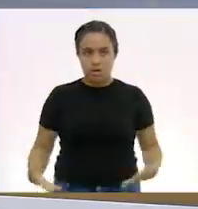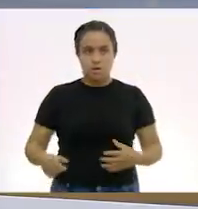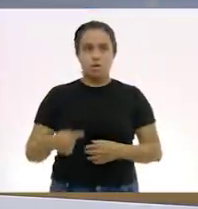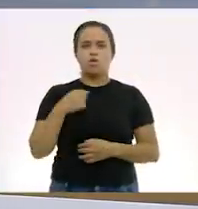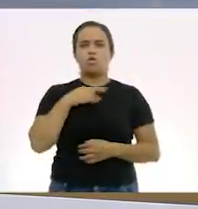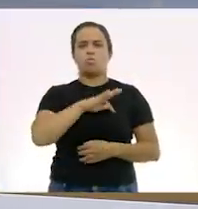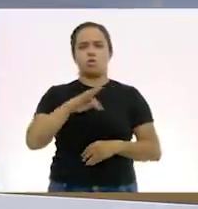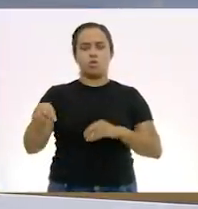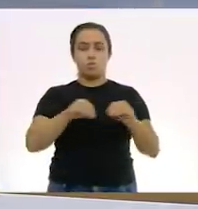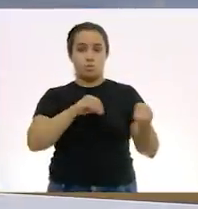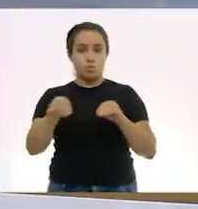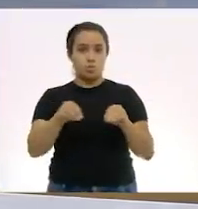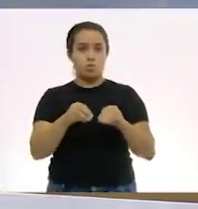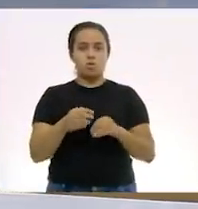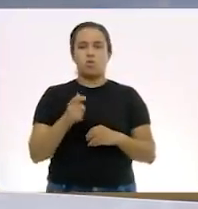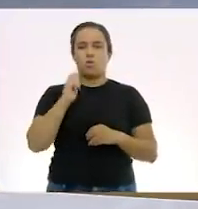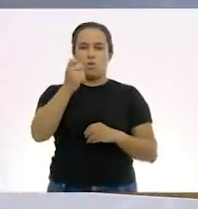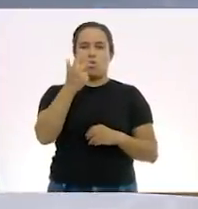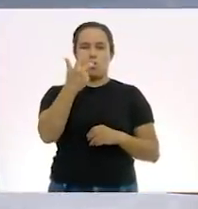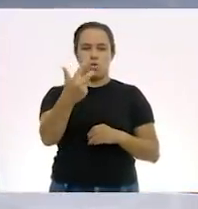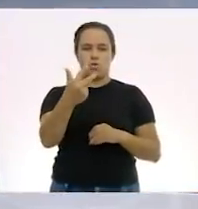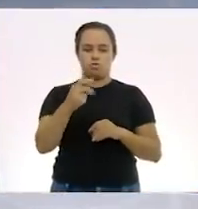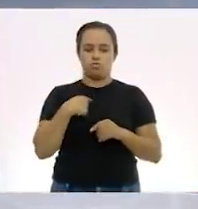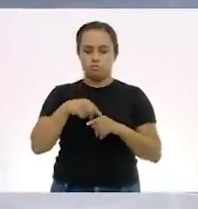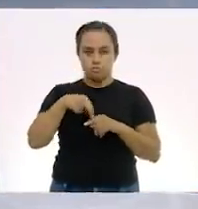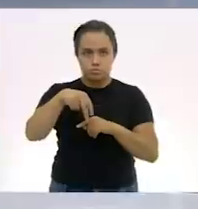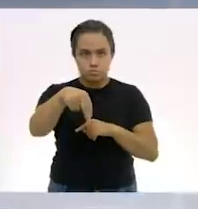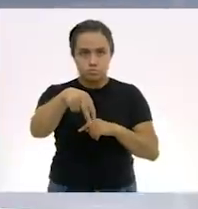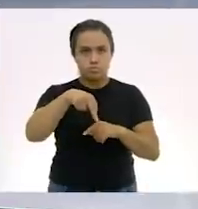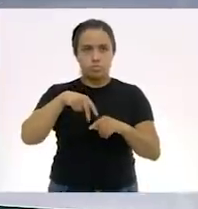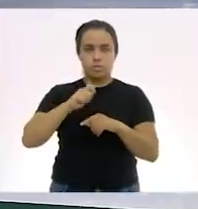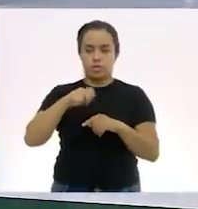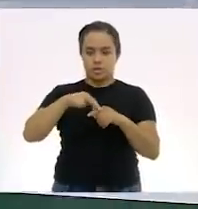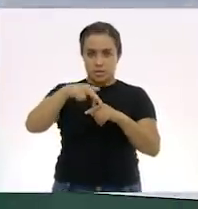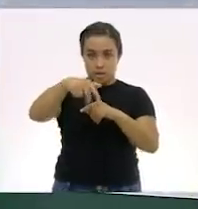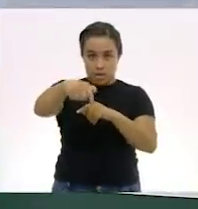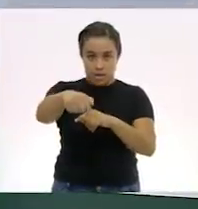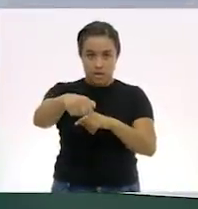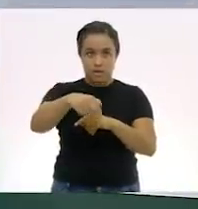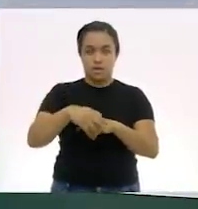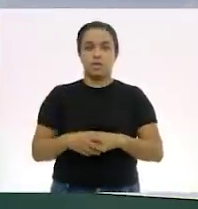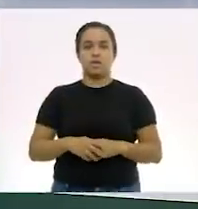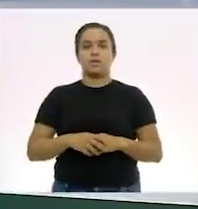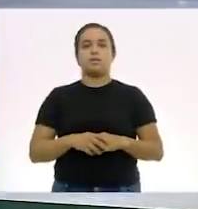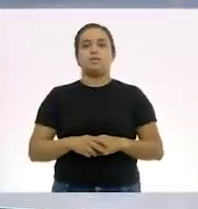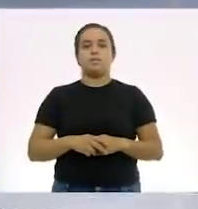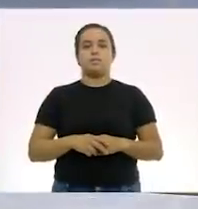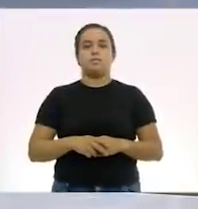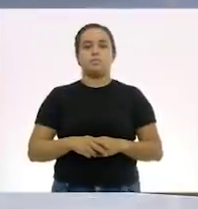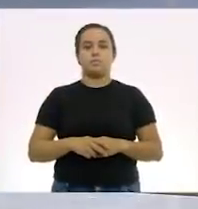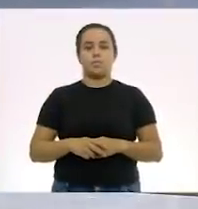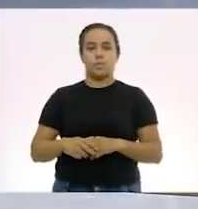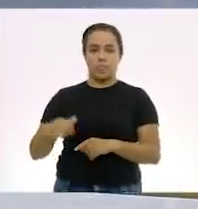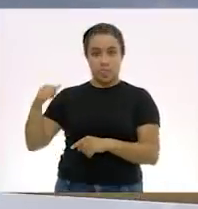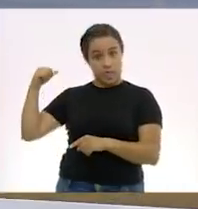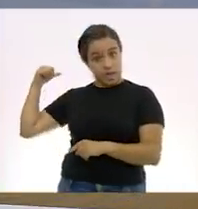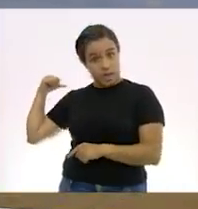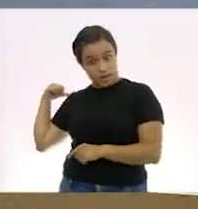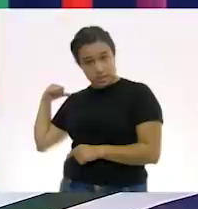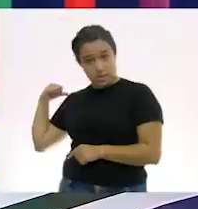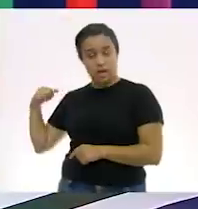adelante. Sí. Tenemos otra que es la diagonal derecha hacia atrás. Ajá. Y la